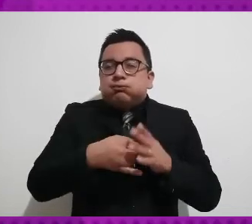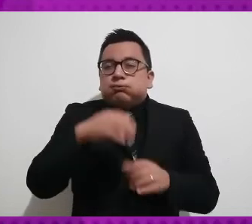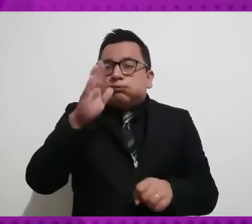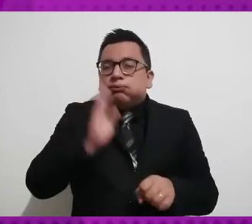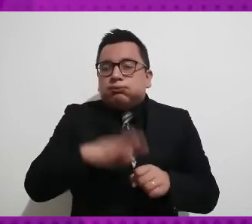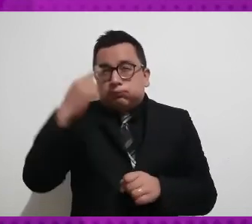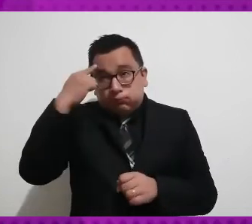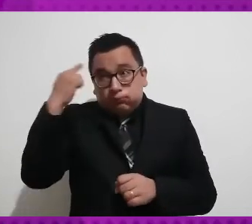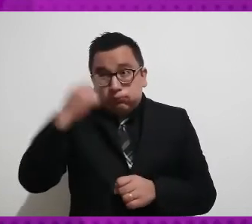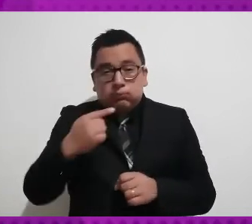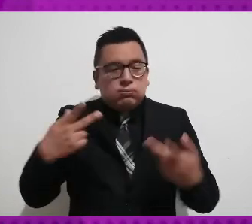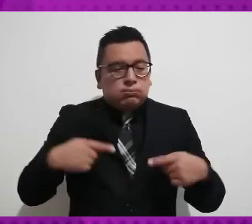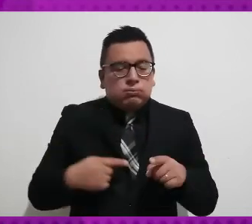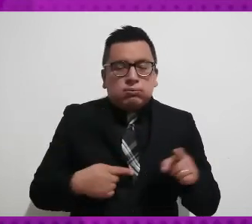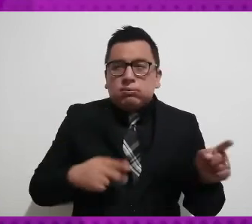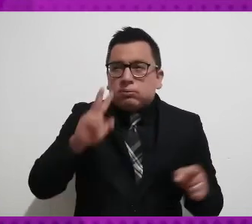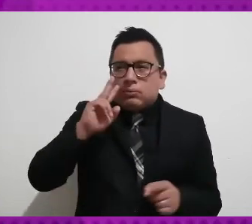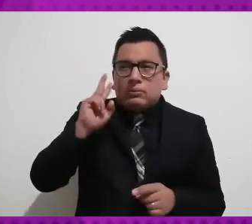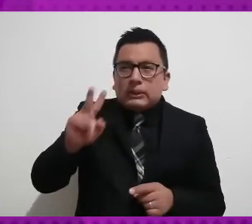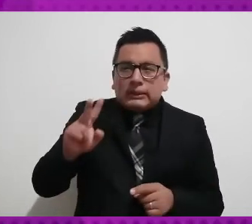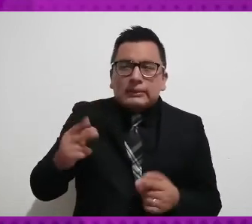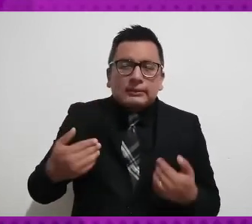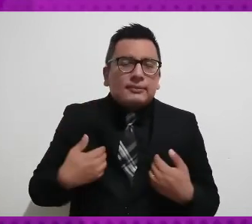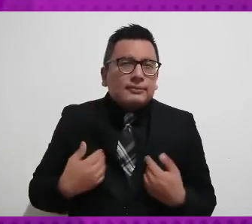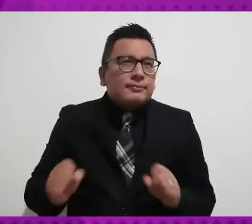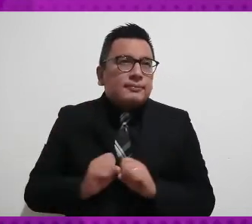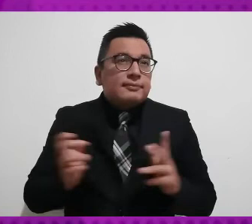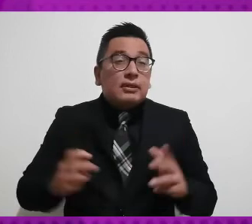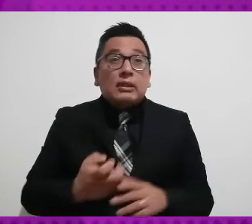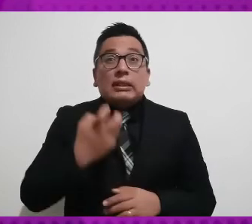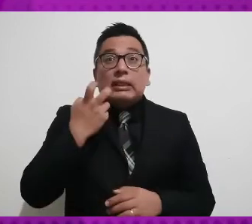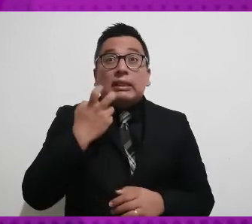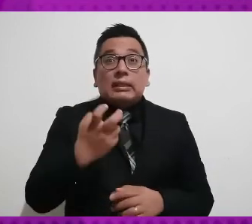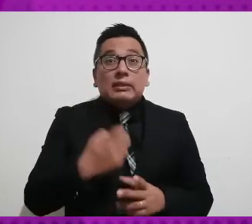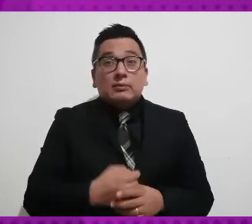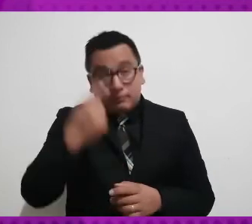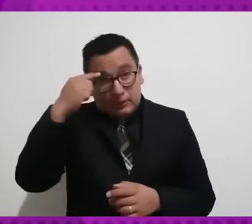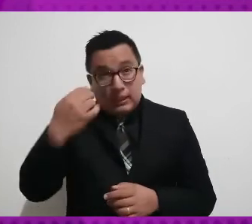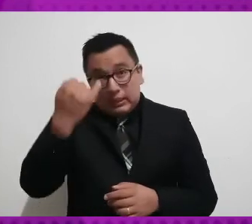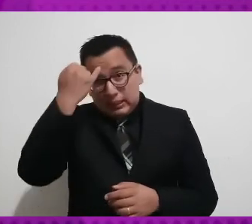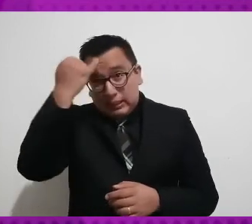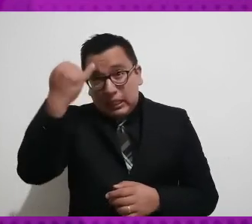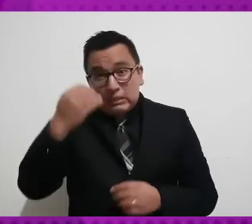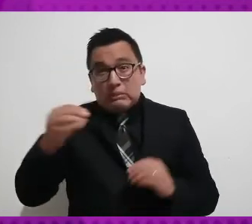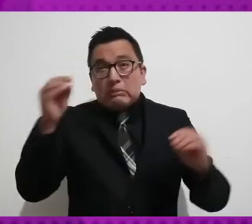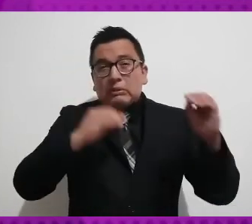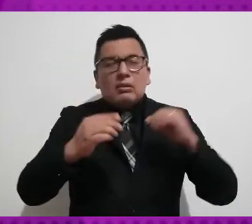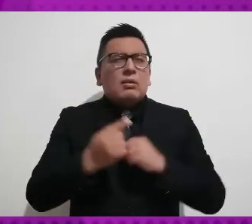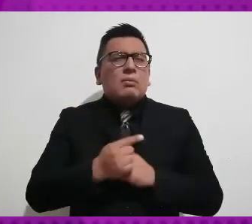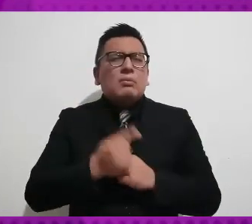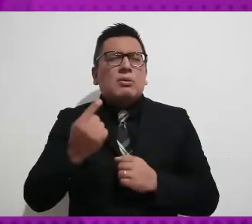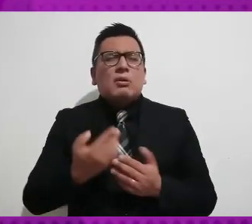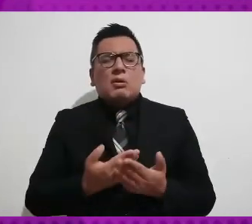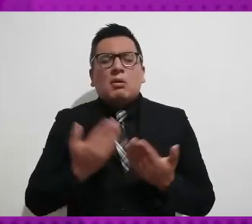están proponiendo a la ciudadanía, un modelo de debates que realmente sirva para contrastar ideas y que no sea un concurso de